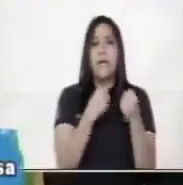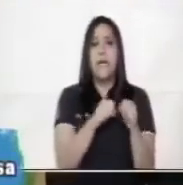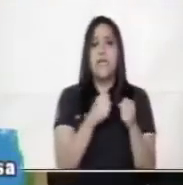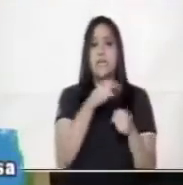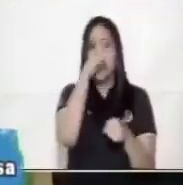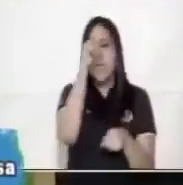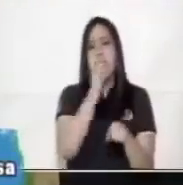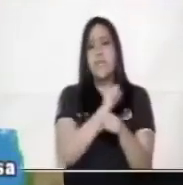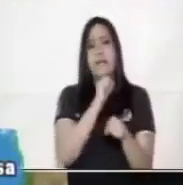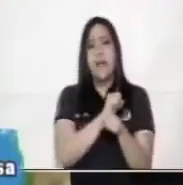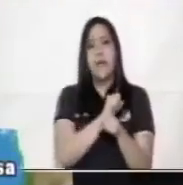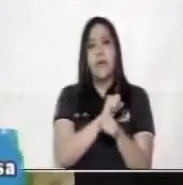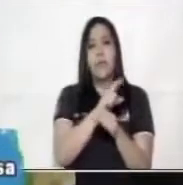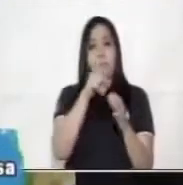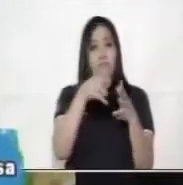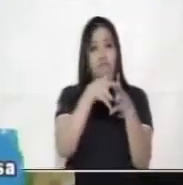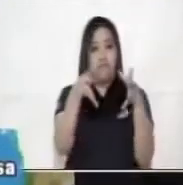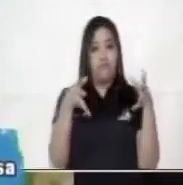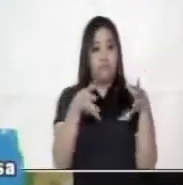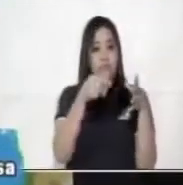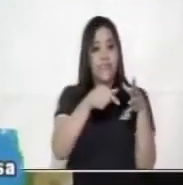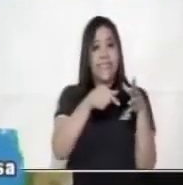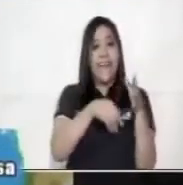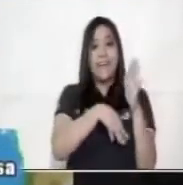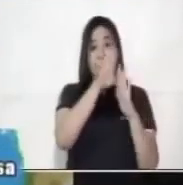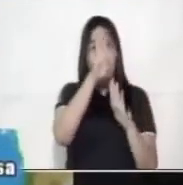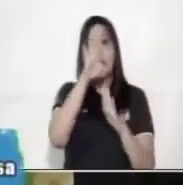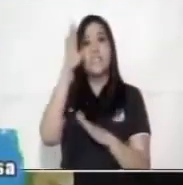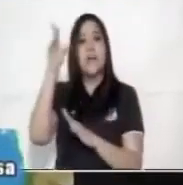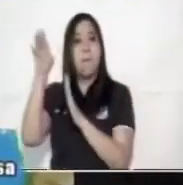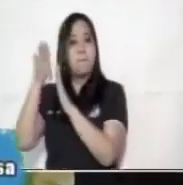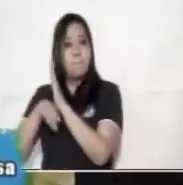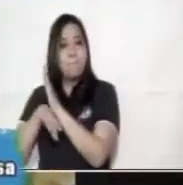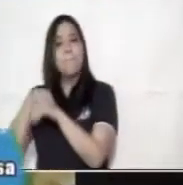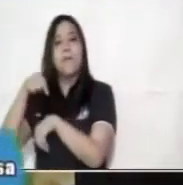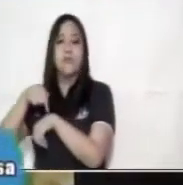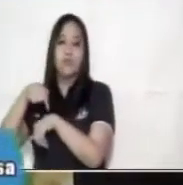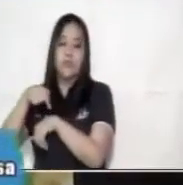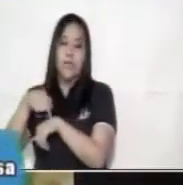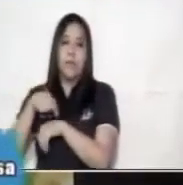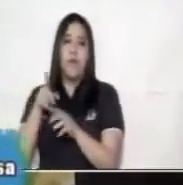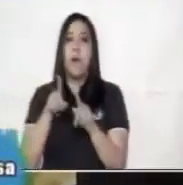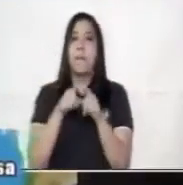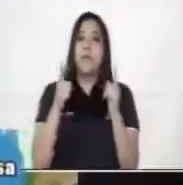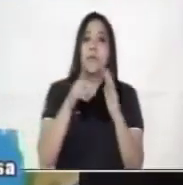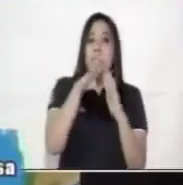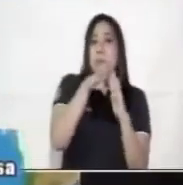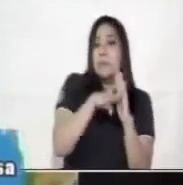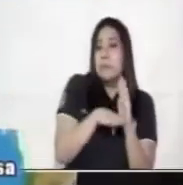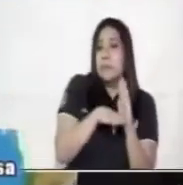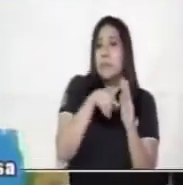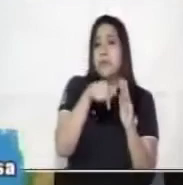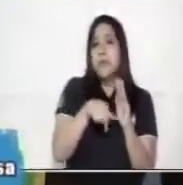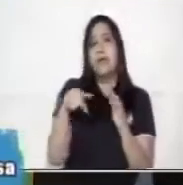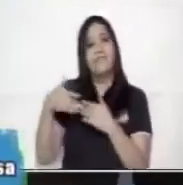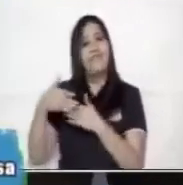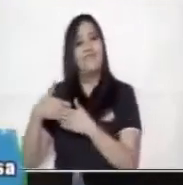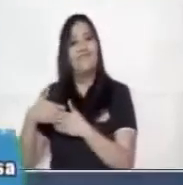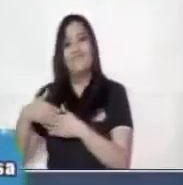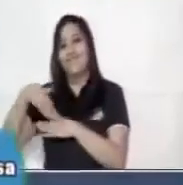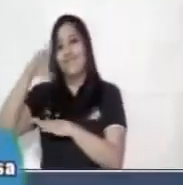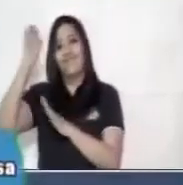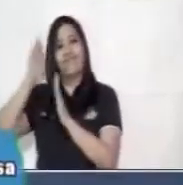menos máquinas funcionando, pues van a tardar más tiempo en hacer ese trabajo. Bien, ahora vamos a completar unas